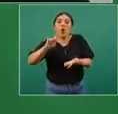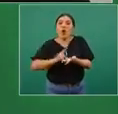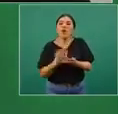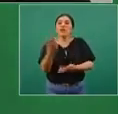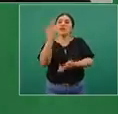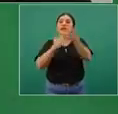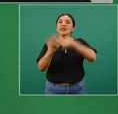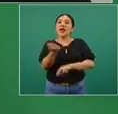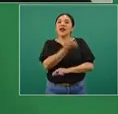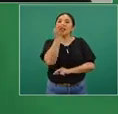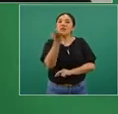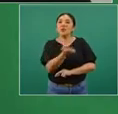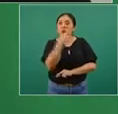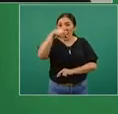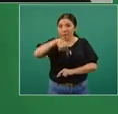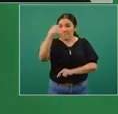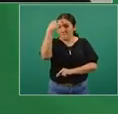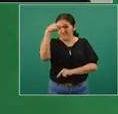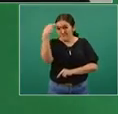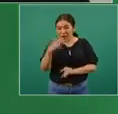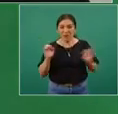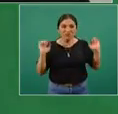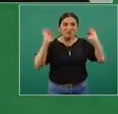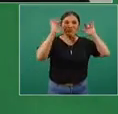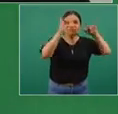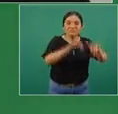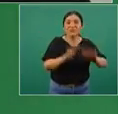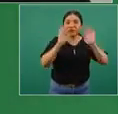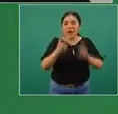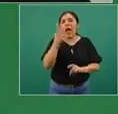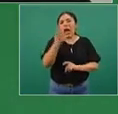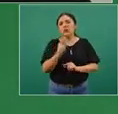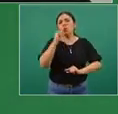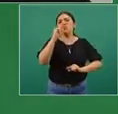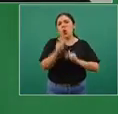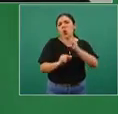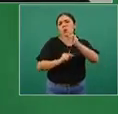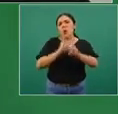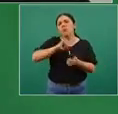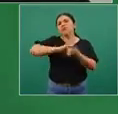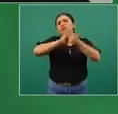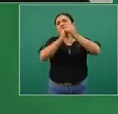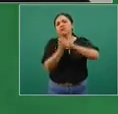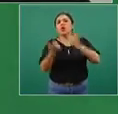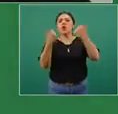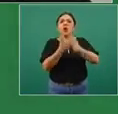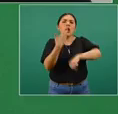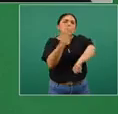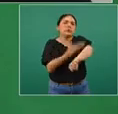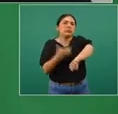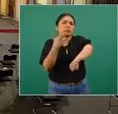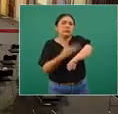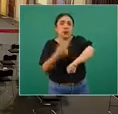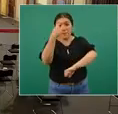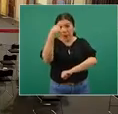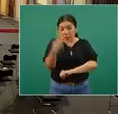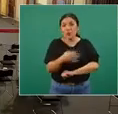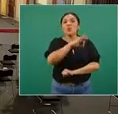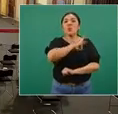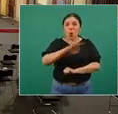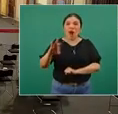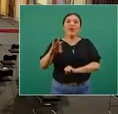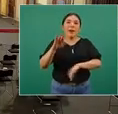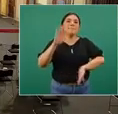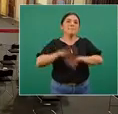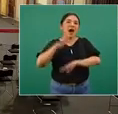en México, lo cual, como sabemos, además se hará de manera paulatina y con toda una serie de protocolos que permitirán que esto sea